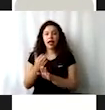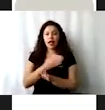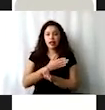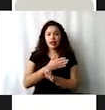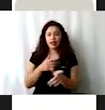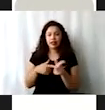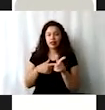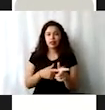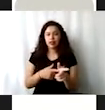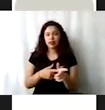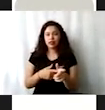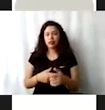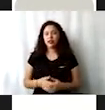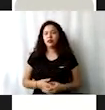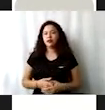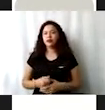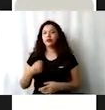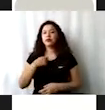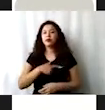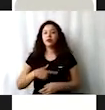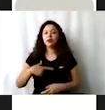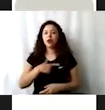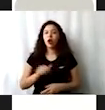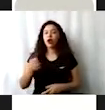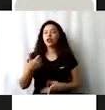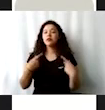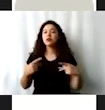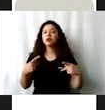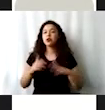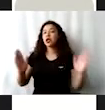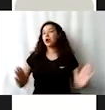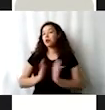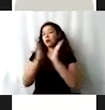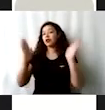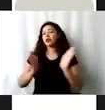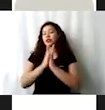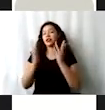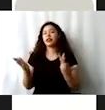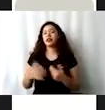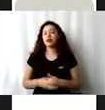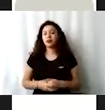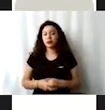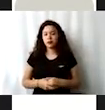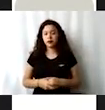la instrucción, me gustaría que alguien más, si tiene aportaciones al respecto.